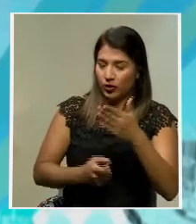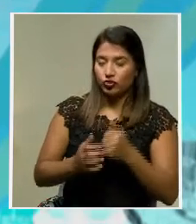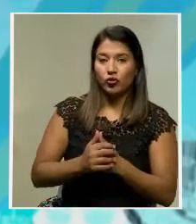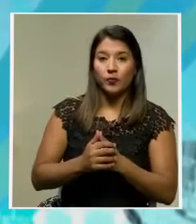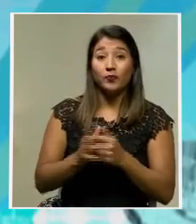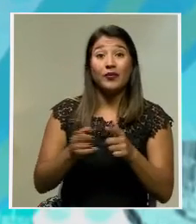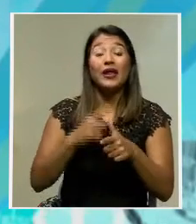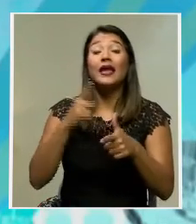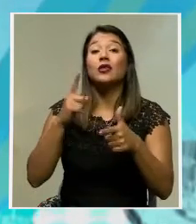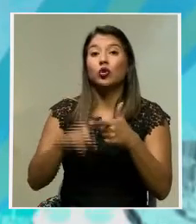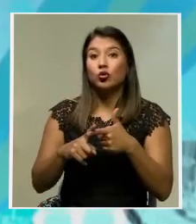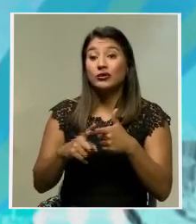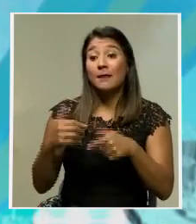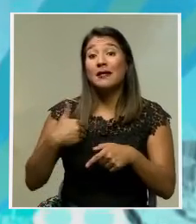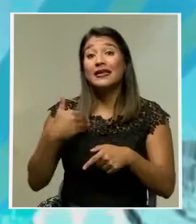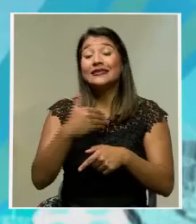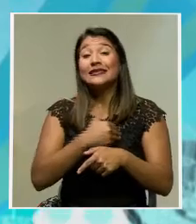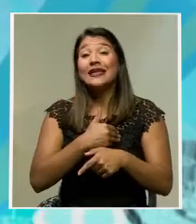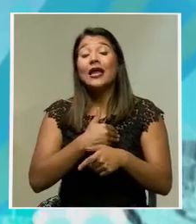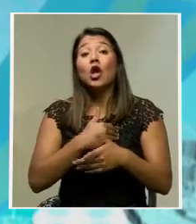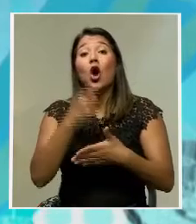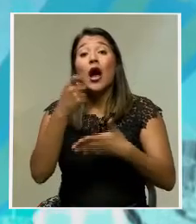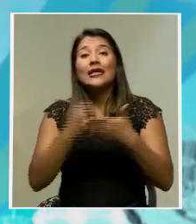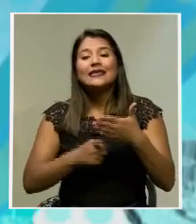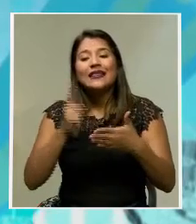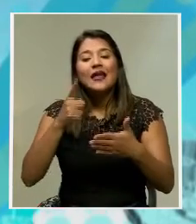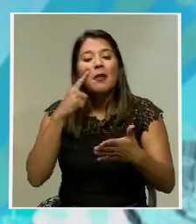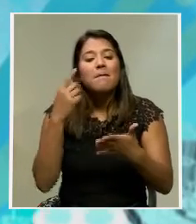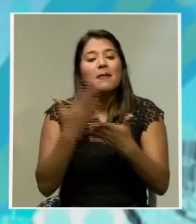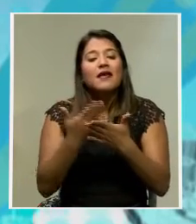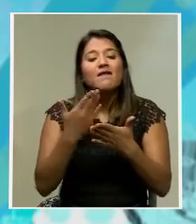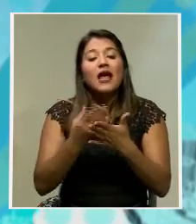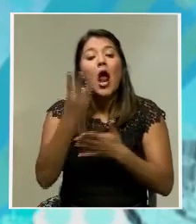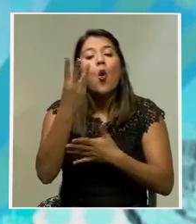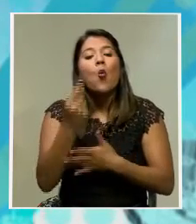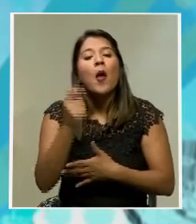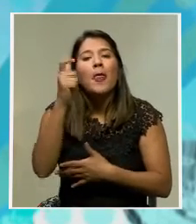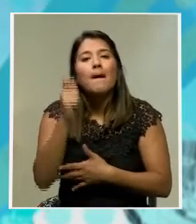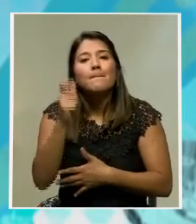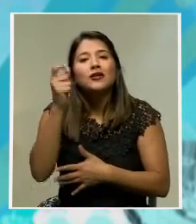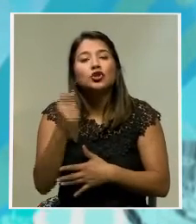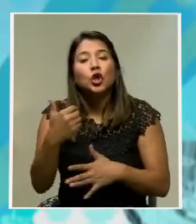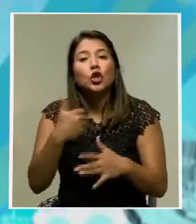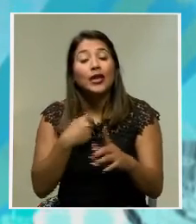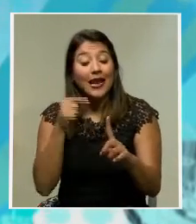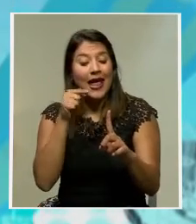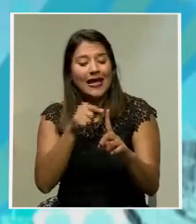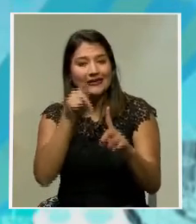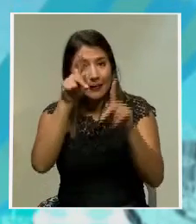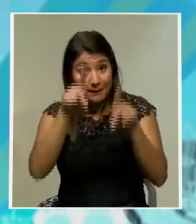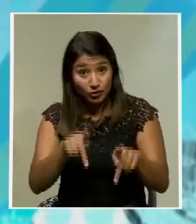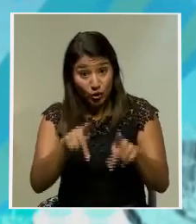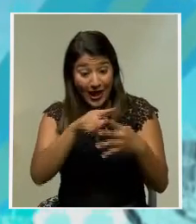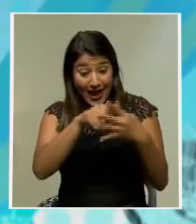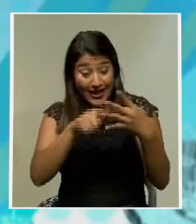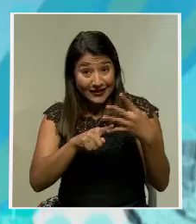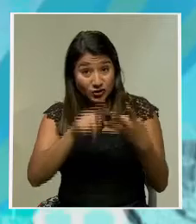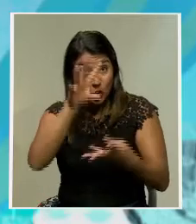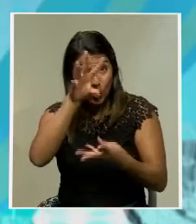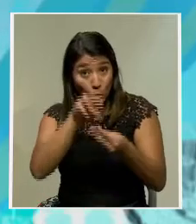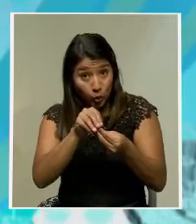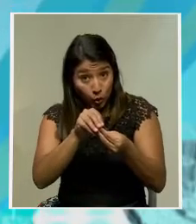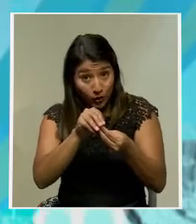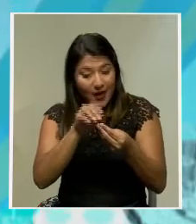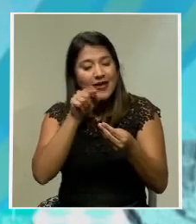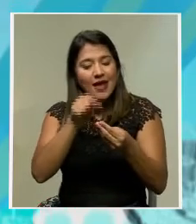el poder chequear cuántas pensiones tiene Yorleni León y sumarlas en esa bolsa y a partir de ahí hacer